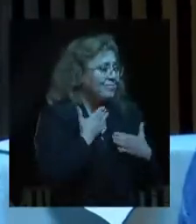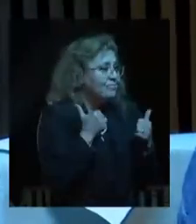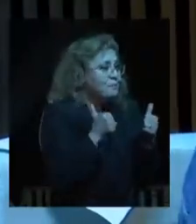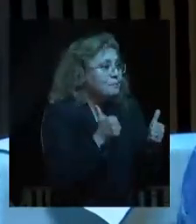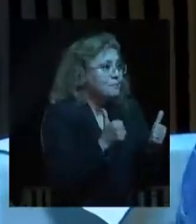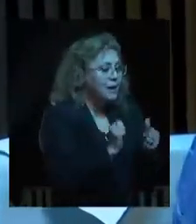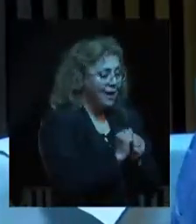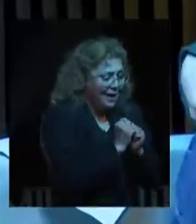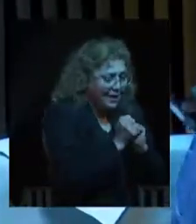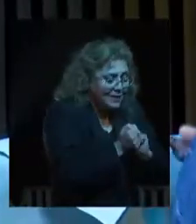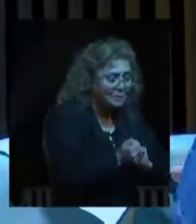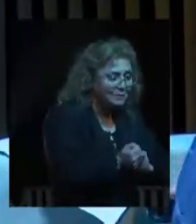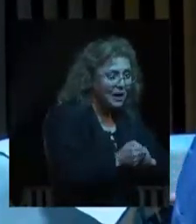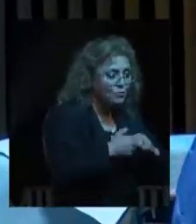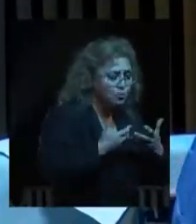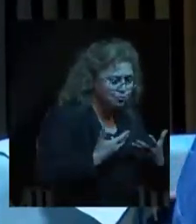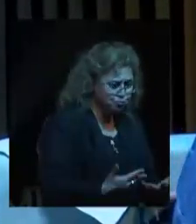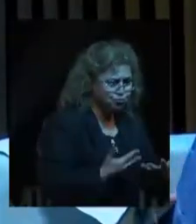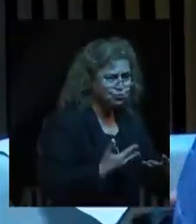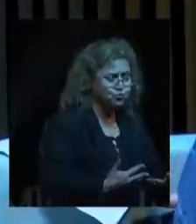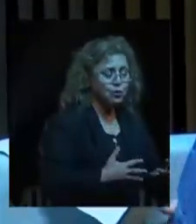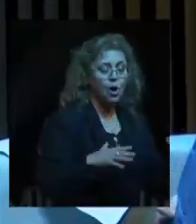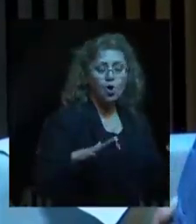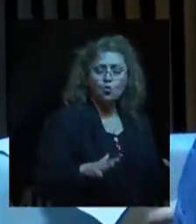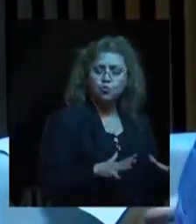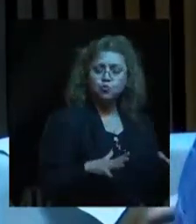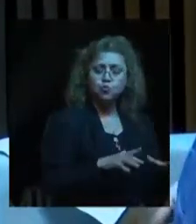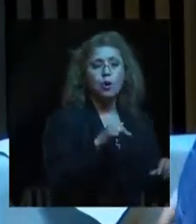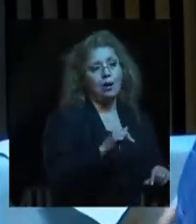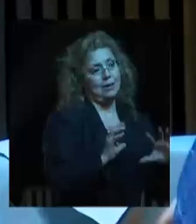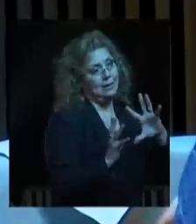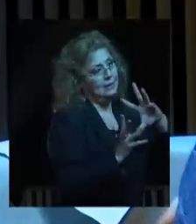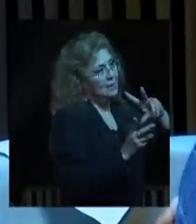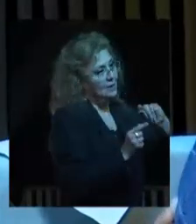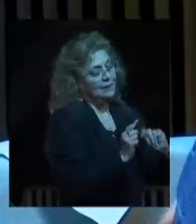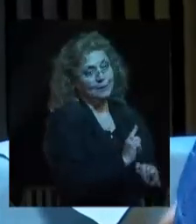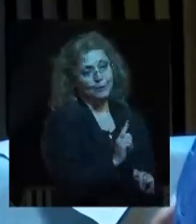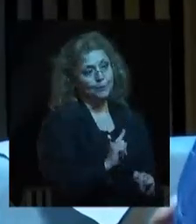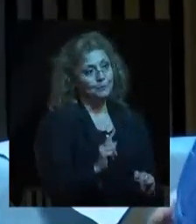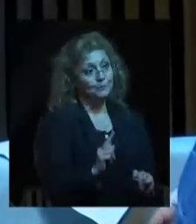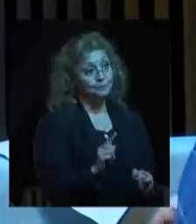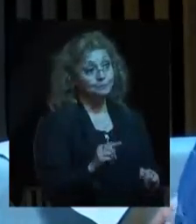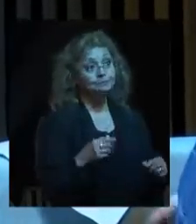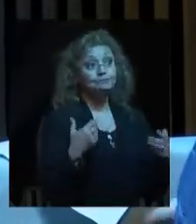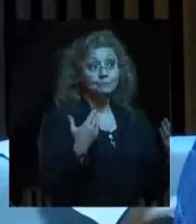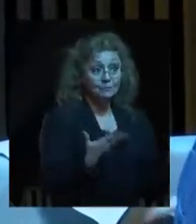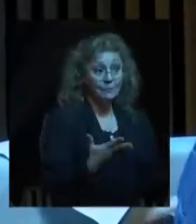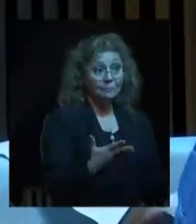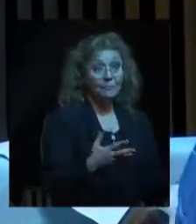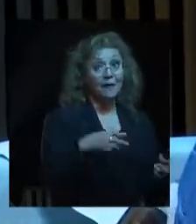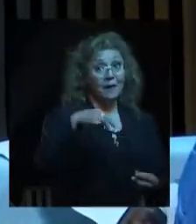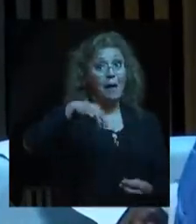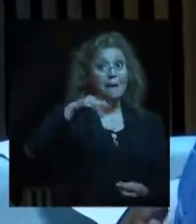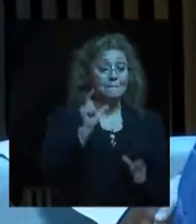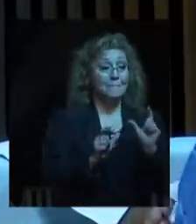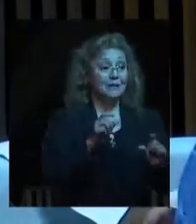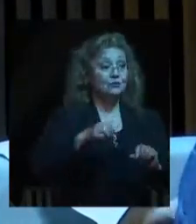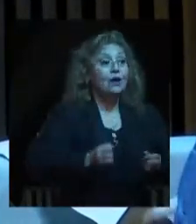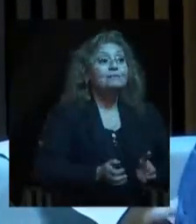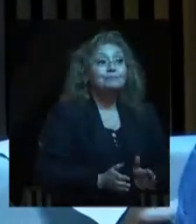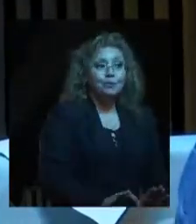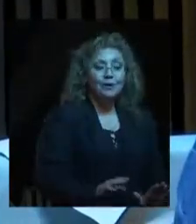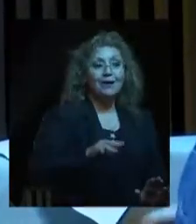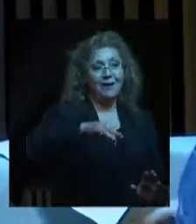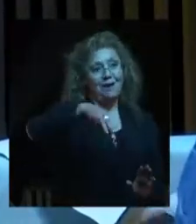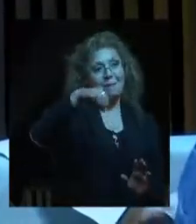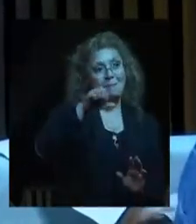adaptado para una fuerza de gravedad tan intensa como la que tenemos acá en la Tierra. Así que los marcianos que nazcan en Marte se van a quedar en